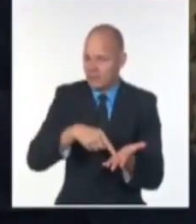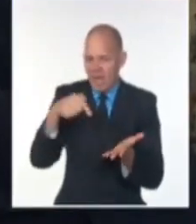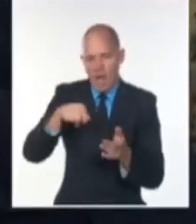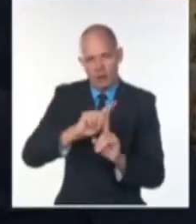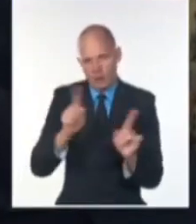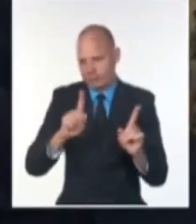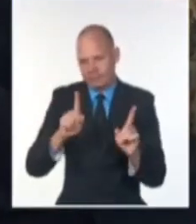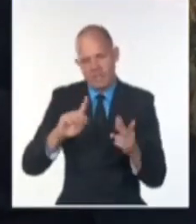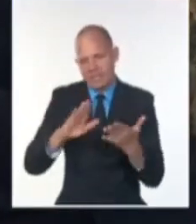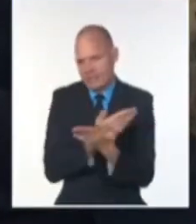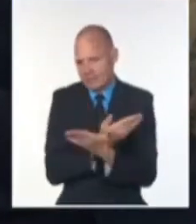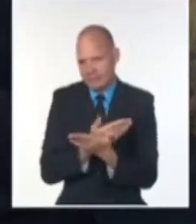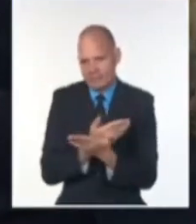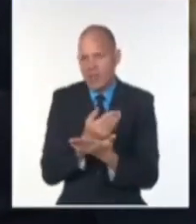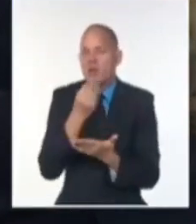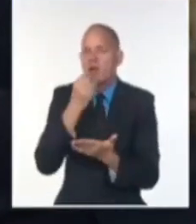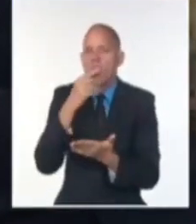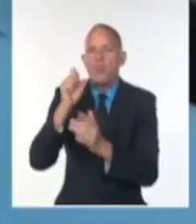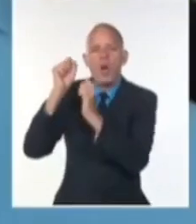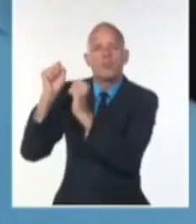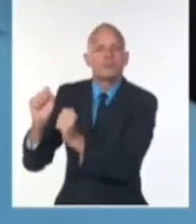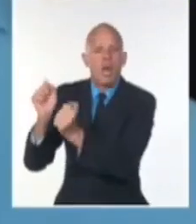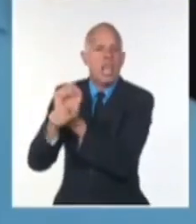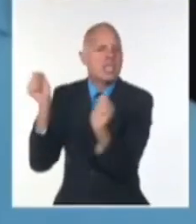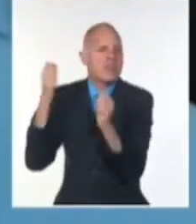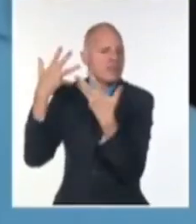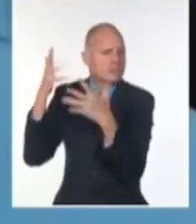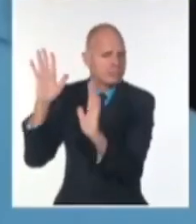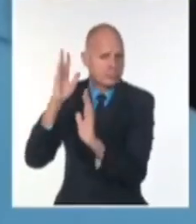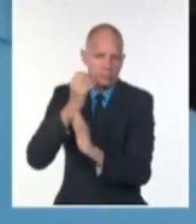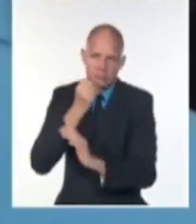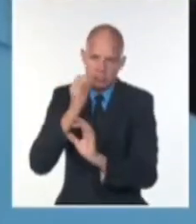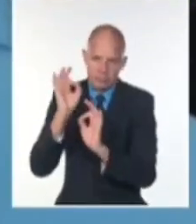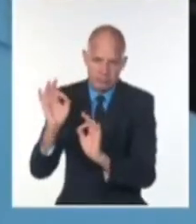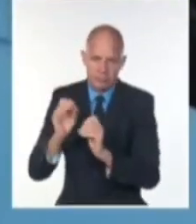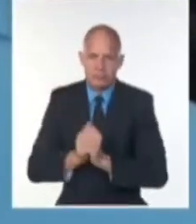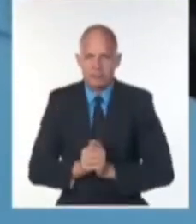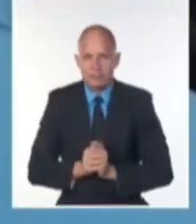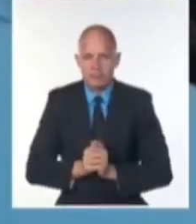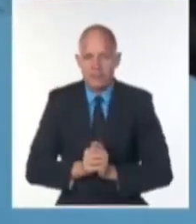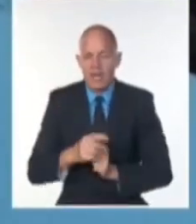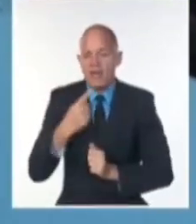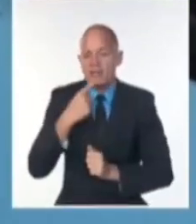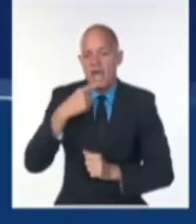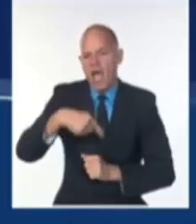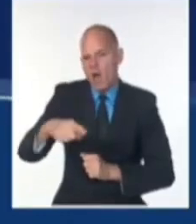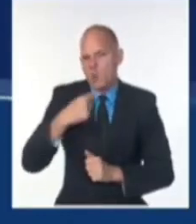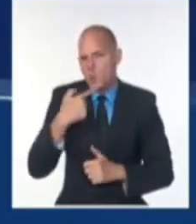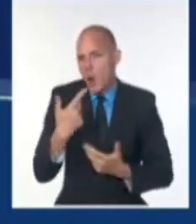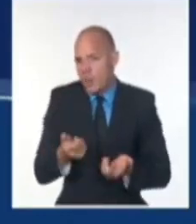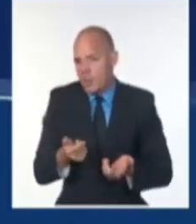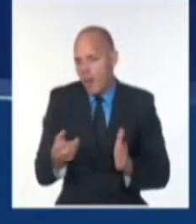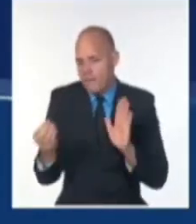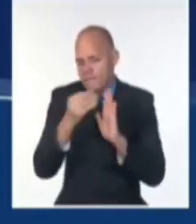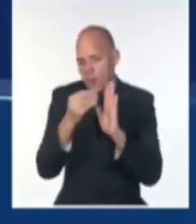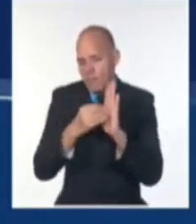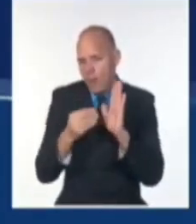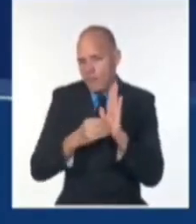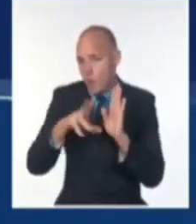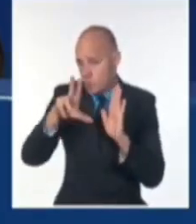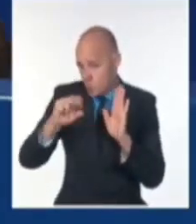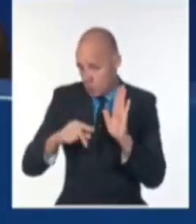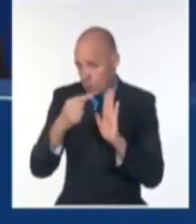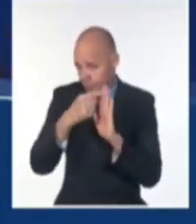de la Dirección de Identificación, Migración y Extranjería explicó que se incorporan normas